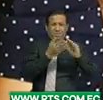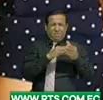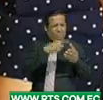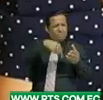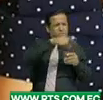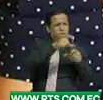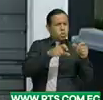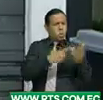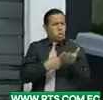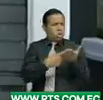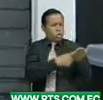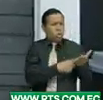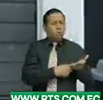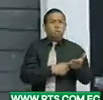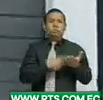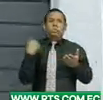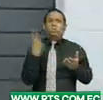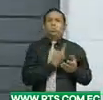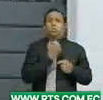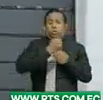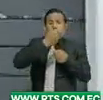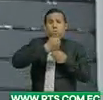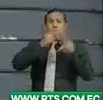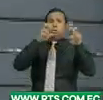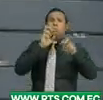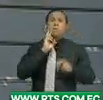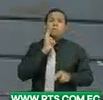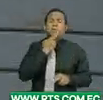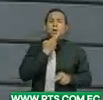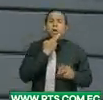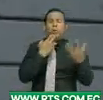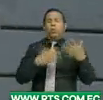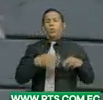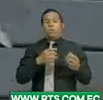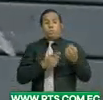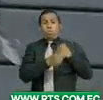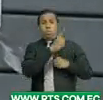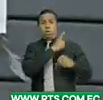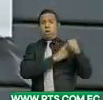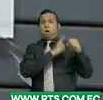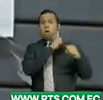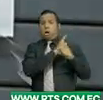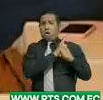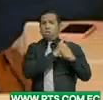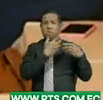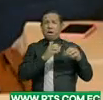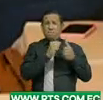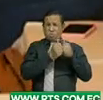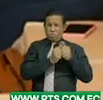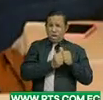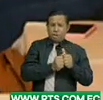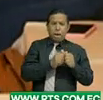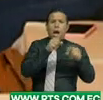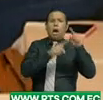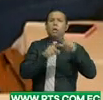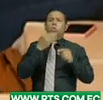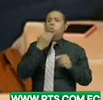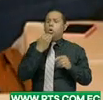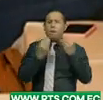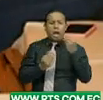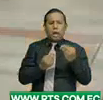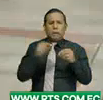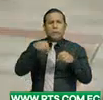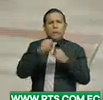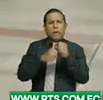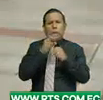del Guayas, pues tras arrastrar dificultades del año pasado, muchos buscaron iniciar el 2020 con proyectos, es decir, inversiones,